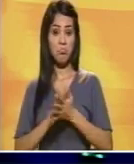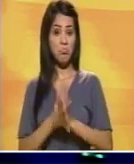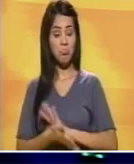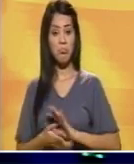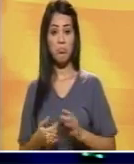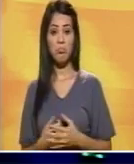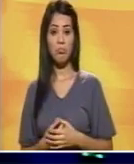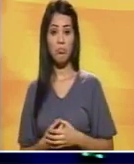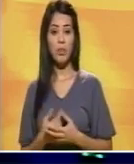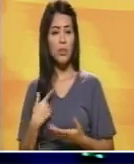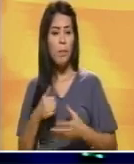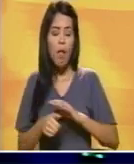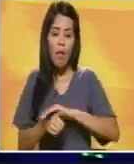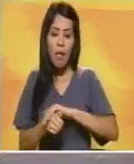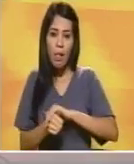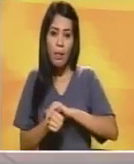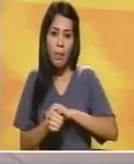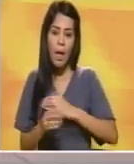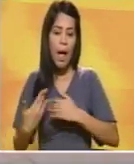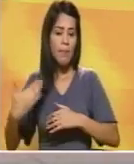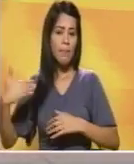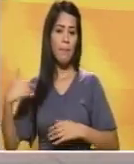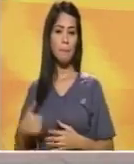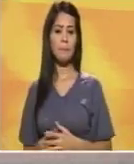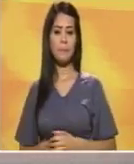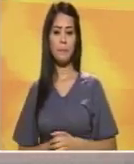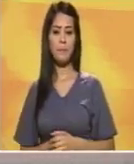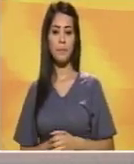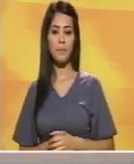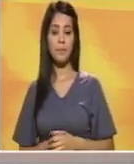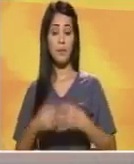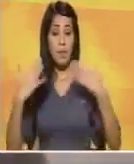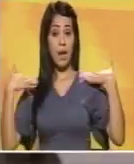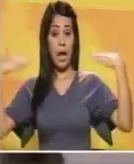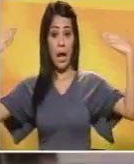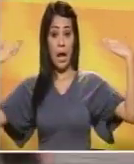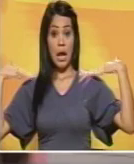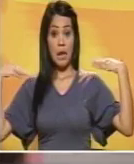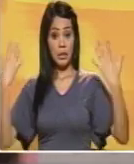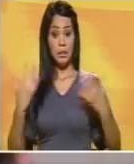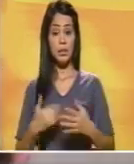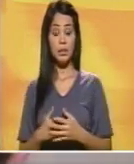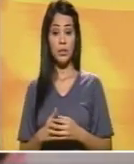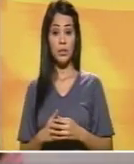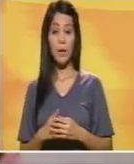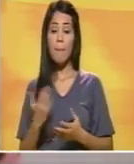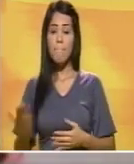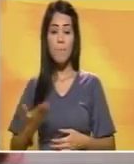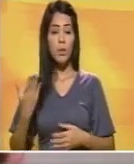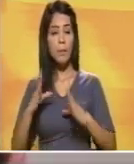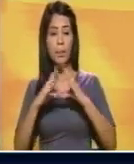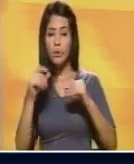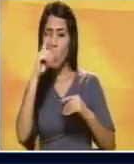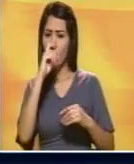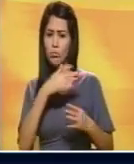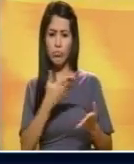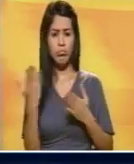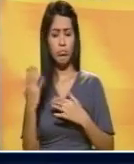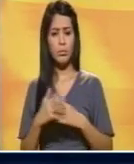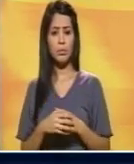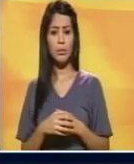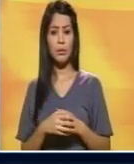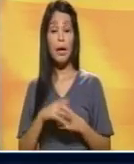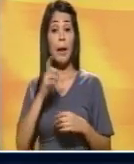somos más lentos que antes. Se sabe que el ejercicio es recomendado para todas las edades. A las personas mayores se